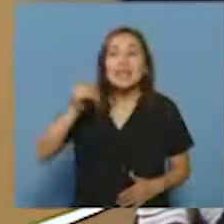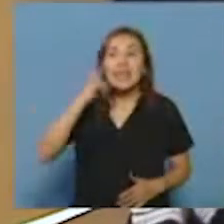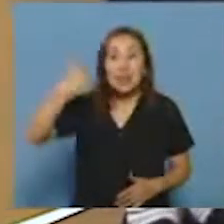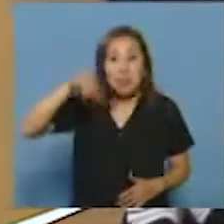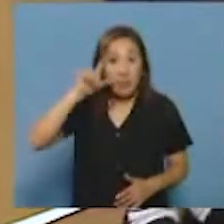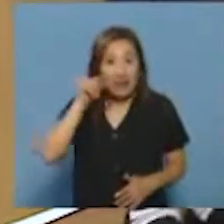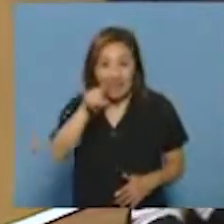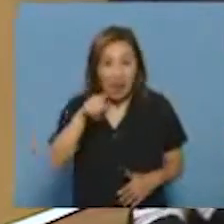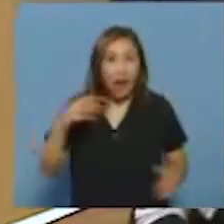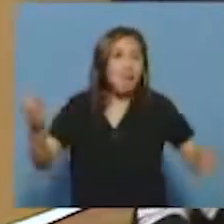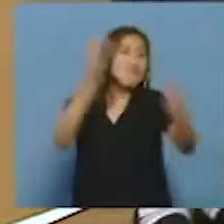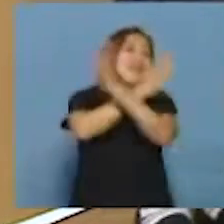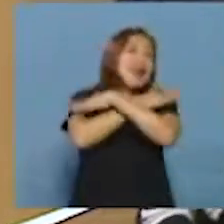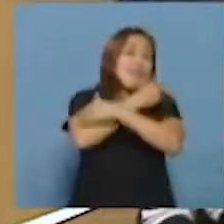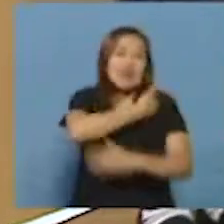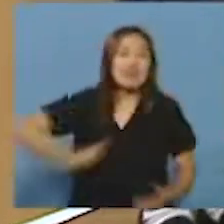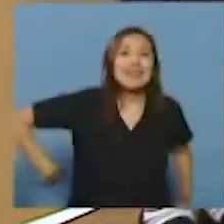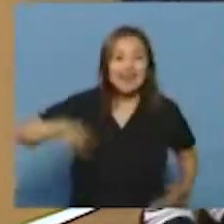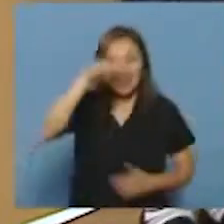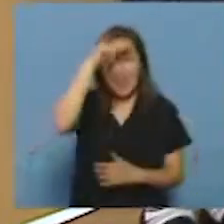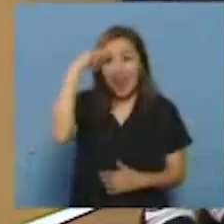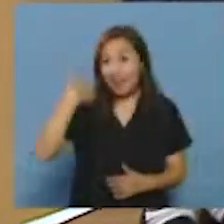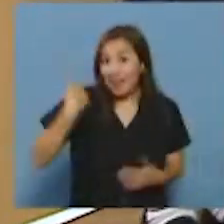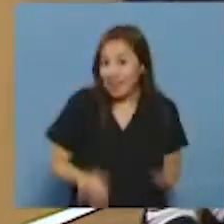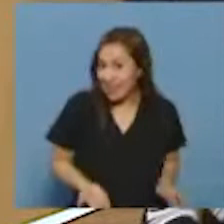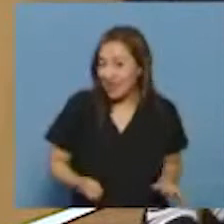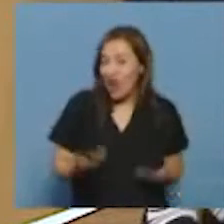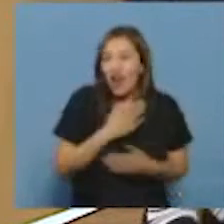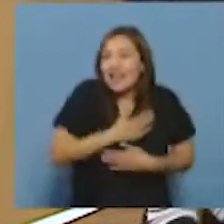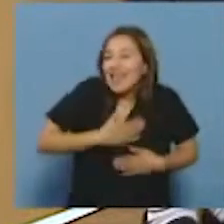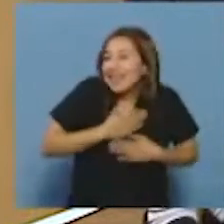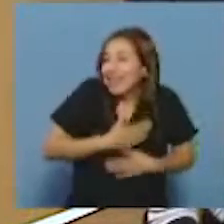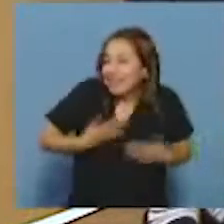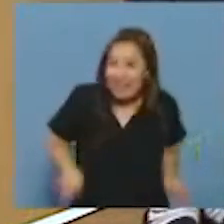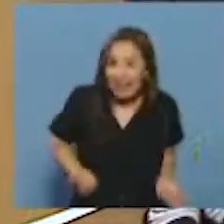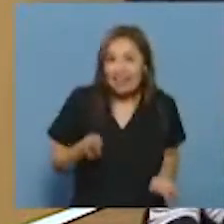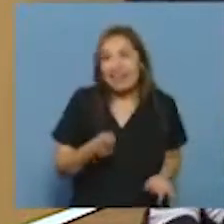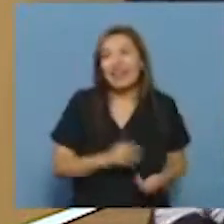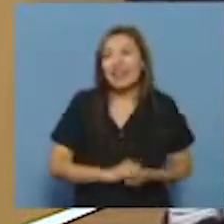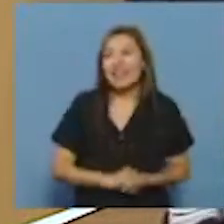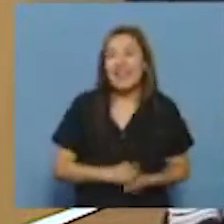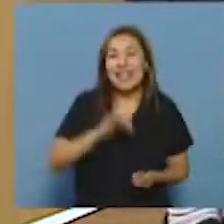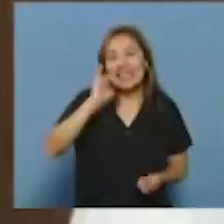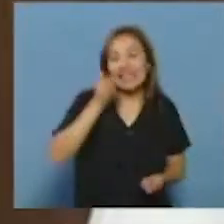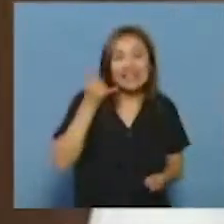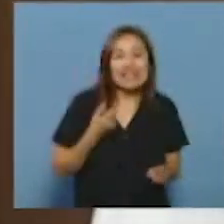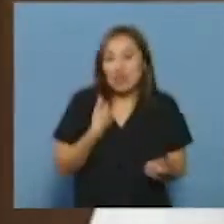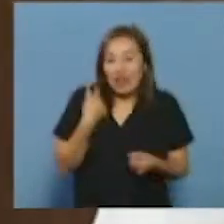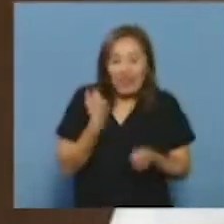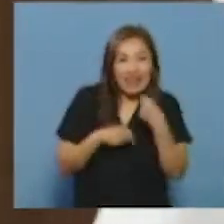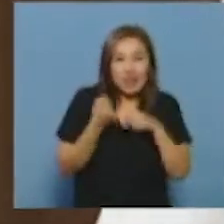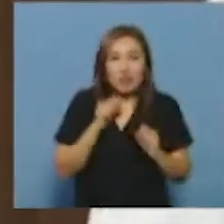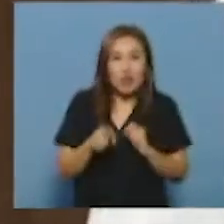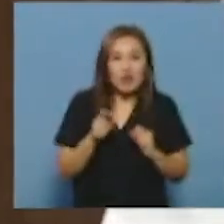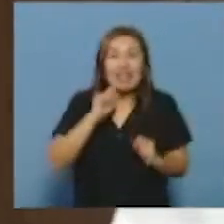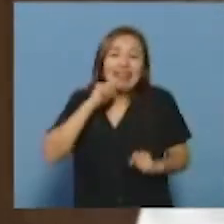nada menos que del presidente de la Nación. ¿Qué se siente? ¿Qué sentiste en ese momento? Sí, estaba muy nerviosa, pero